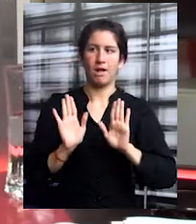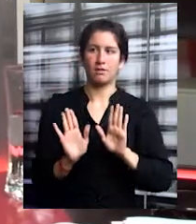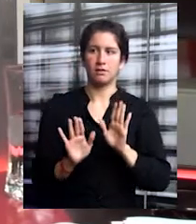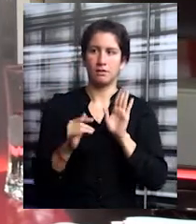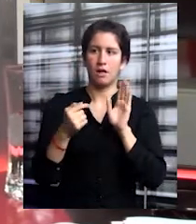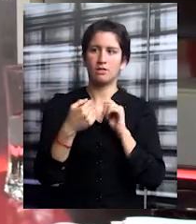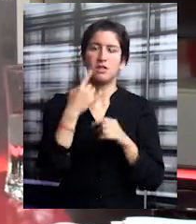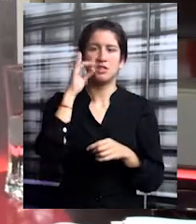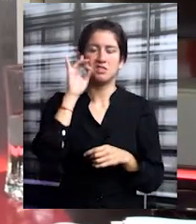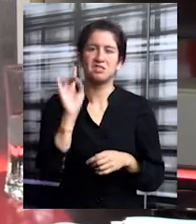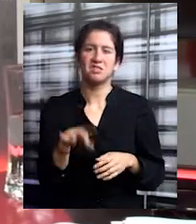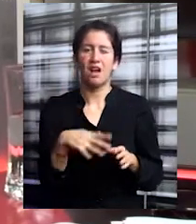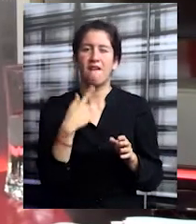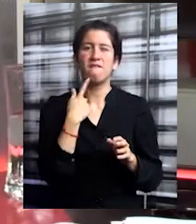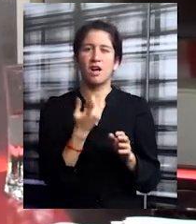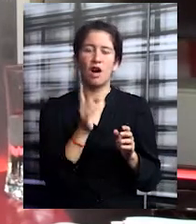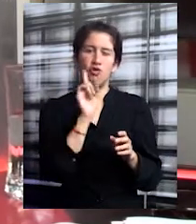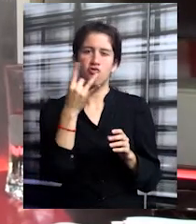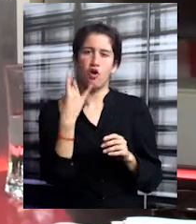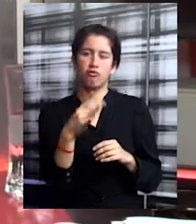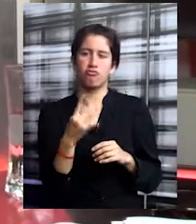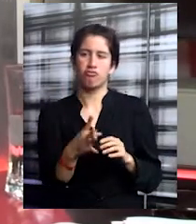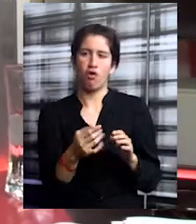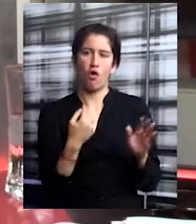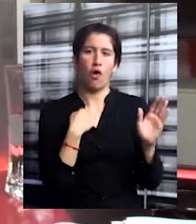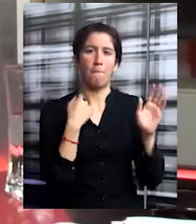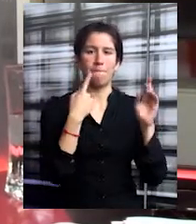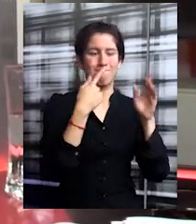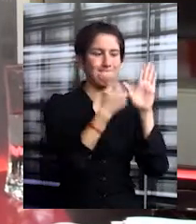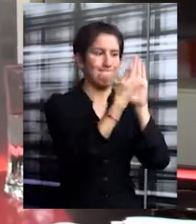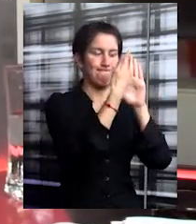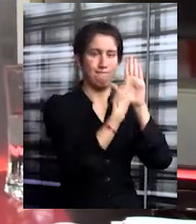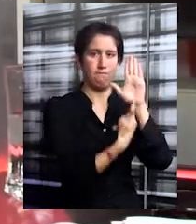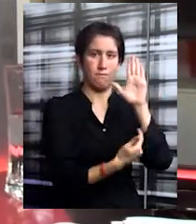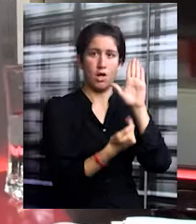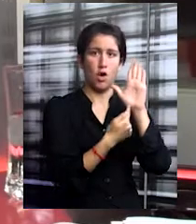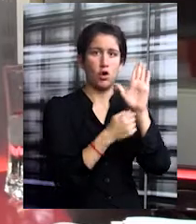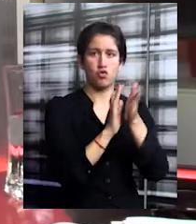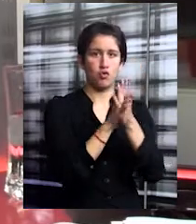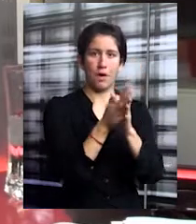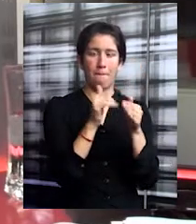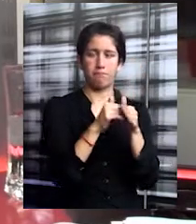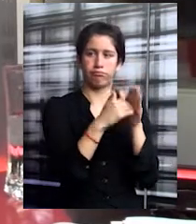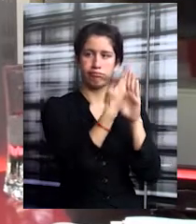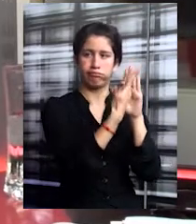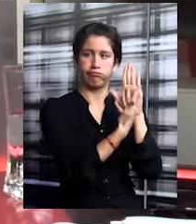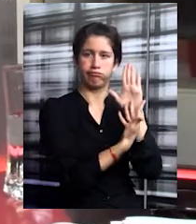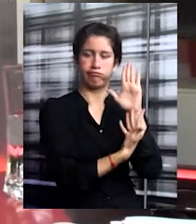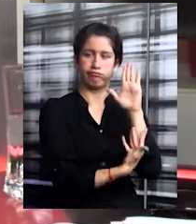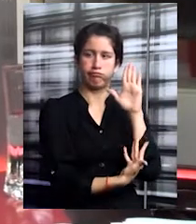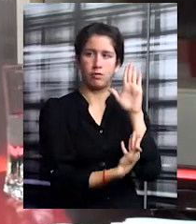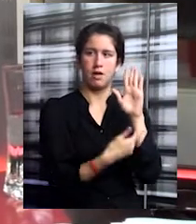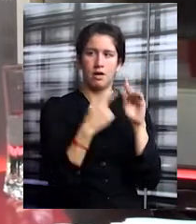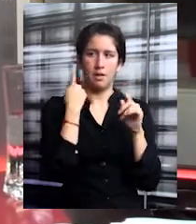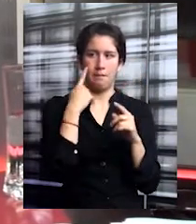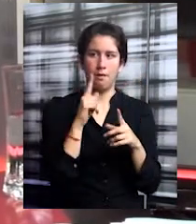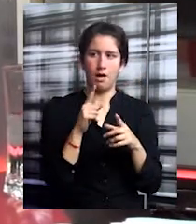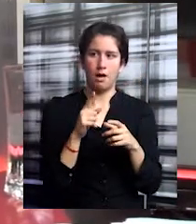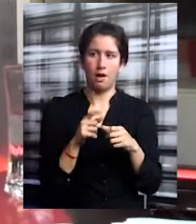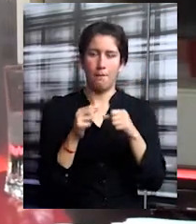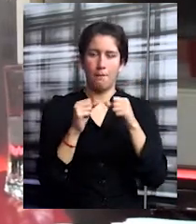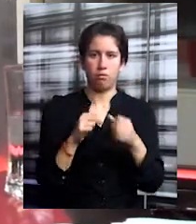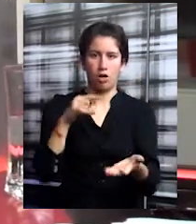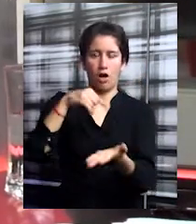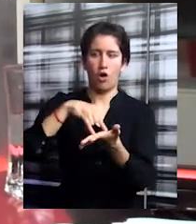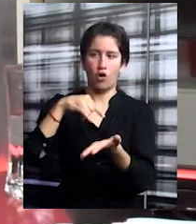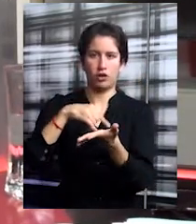no es obvio solo porque algunos lo digan, es obvio porque está en esto y consta esto. Y ustedes, señores parlamentarios, el Congreso o el Gobierno,